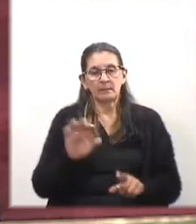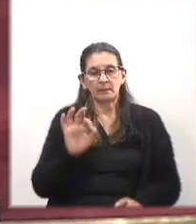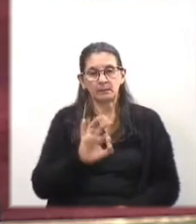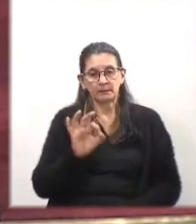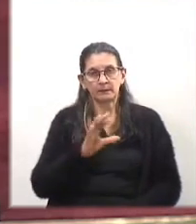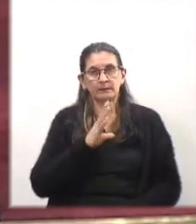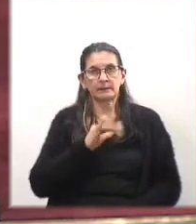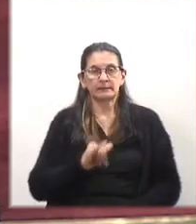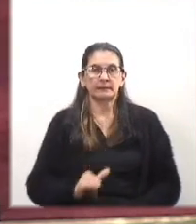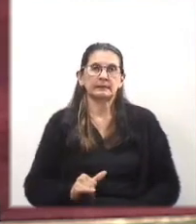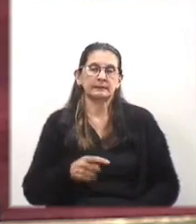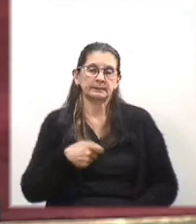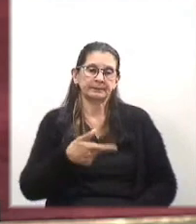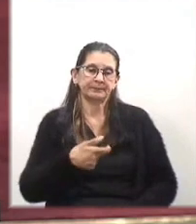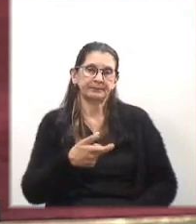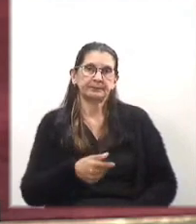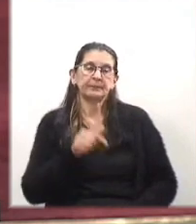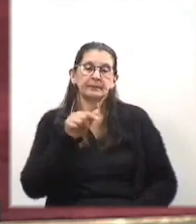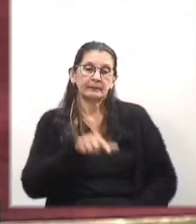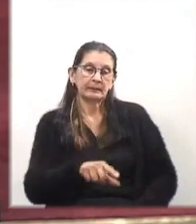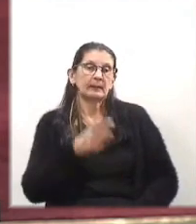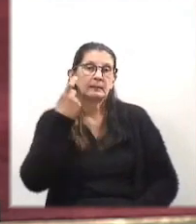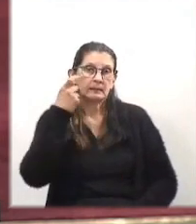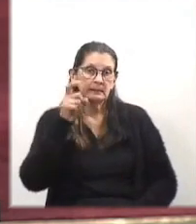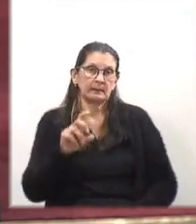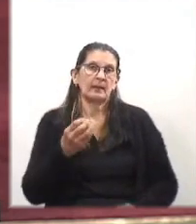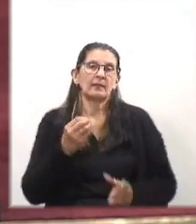las pasividades. Esta idea que